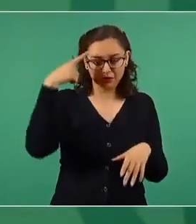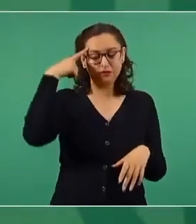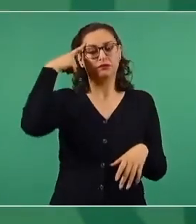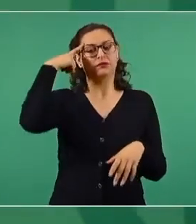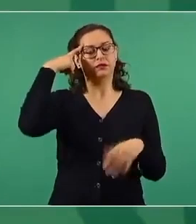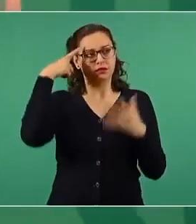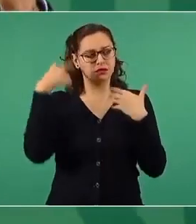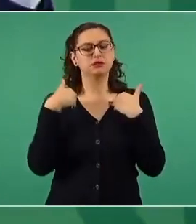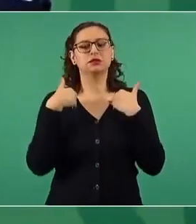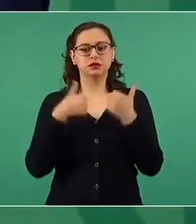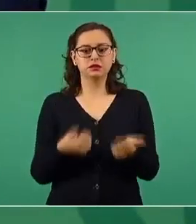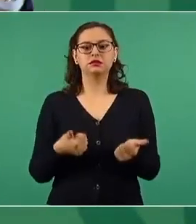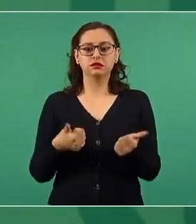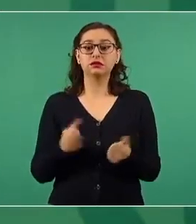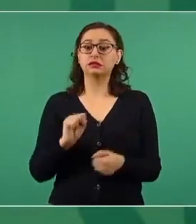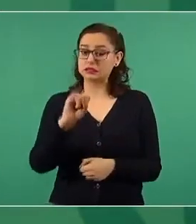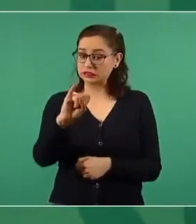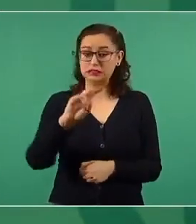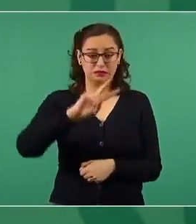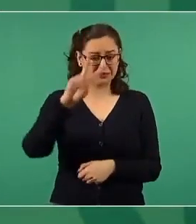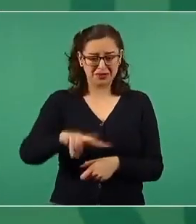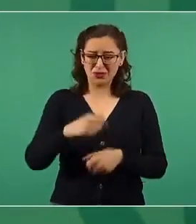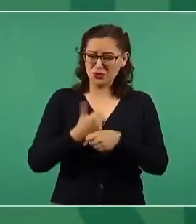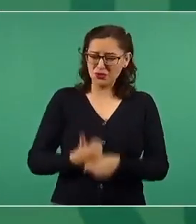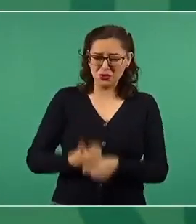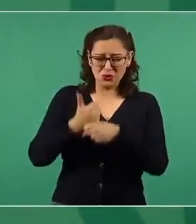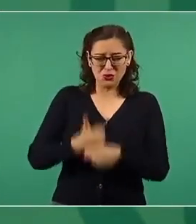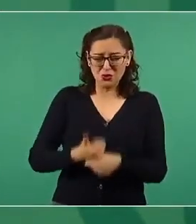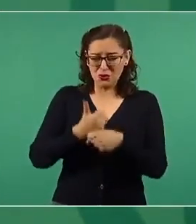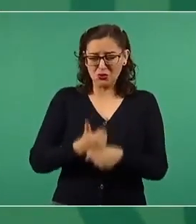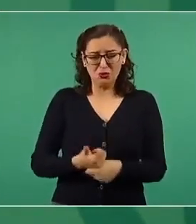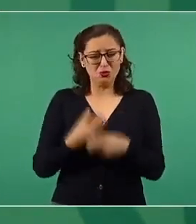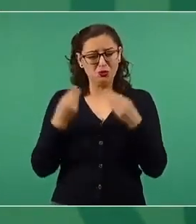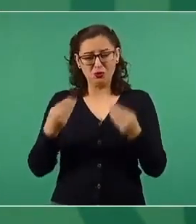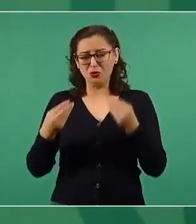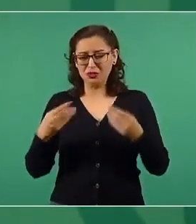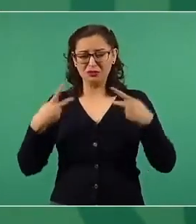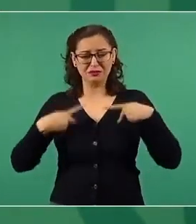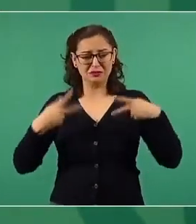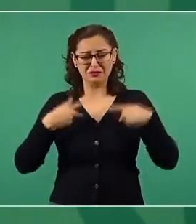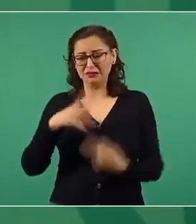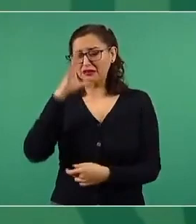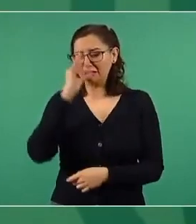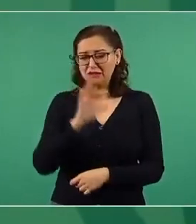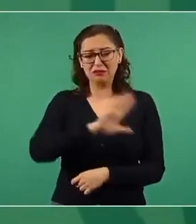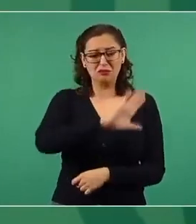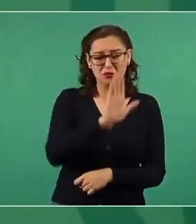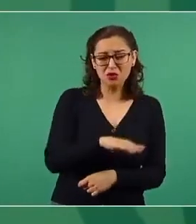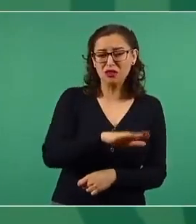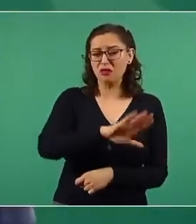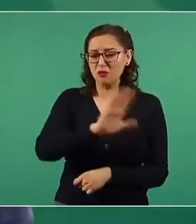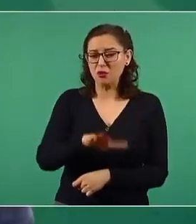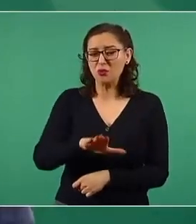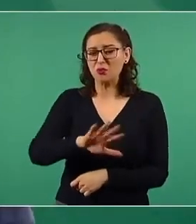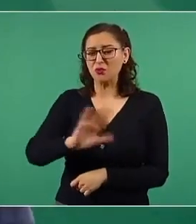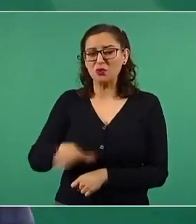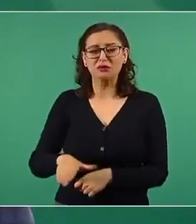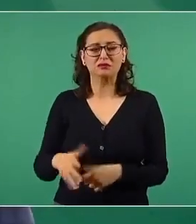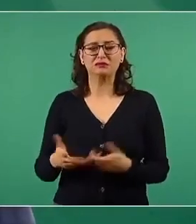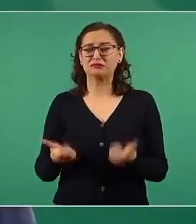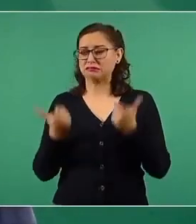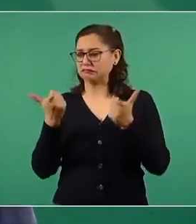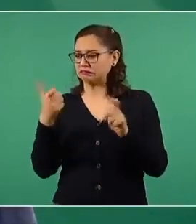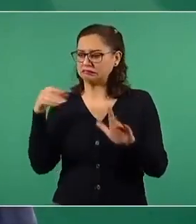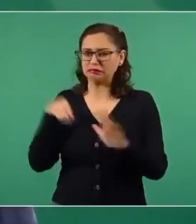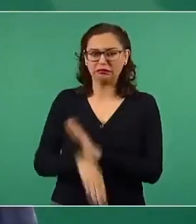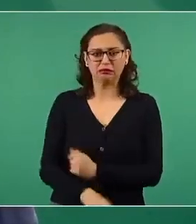del sufrimiento y de pérdida de seres queridos y de crisis